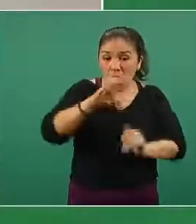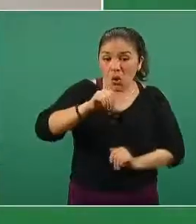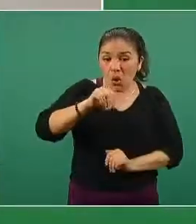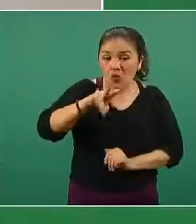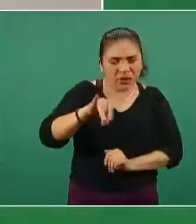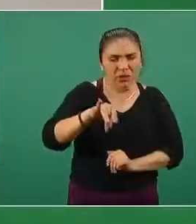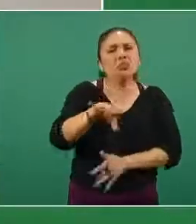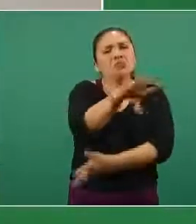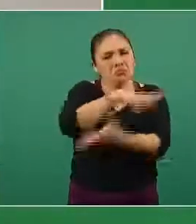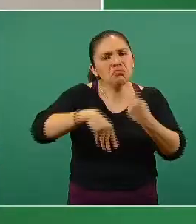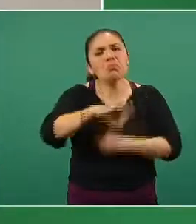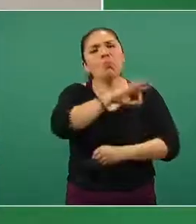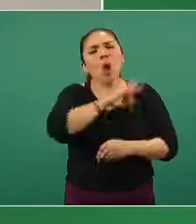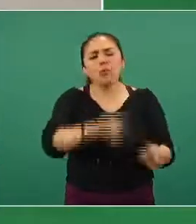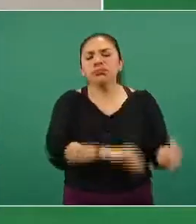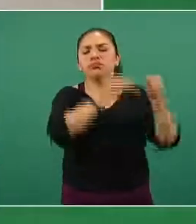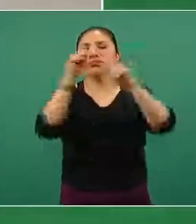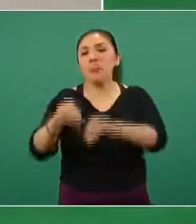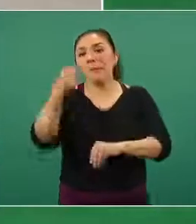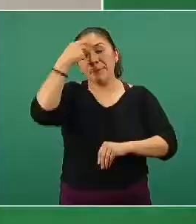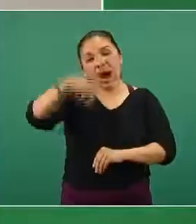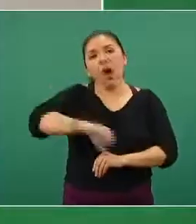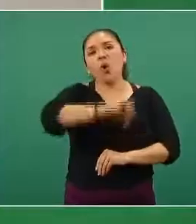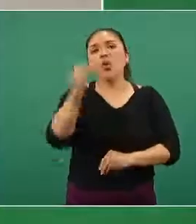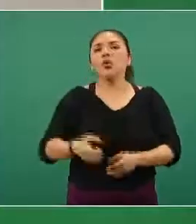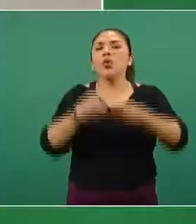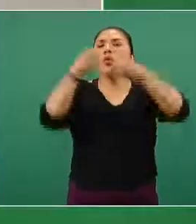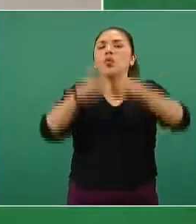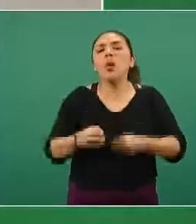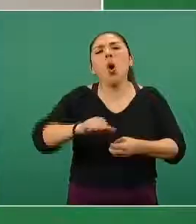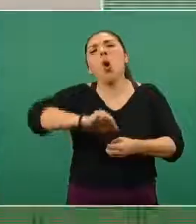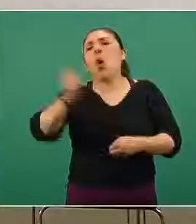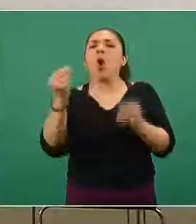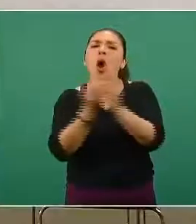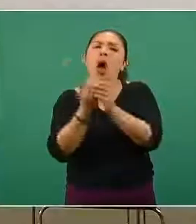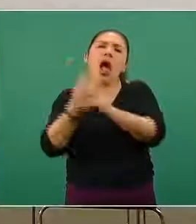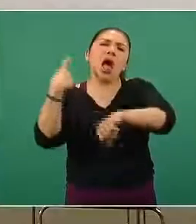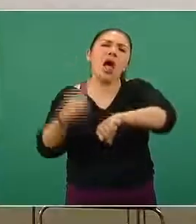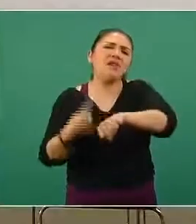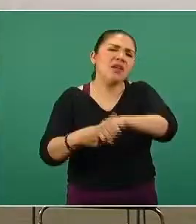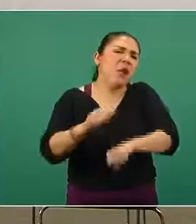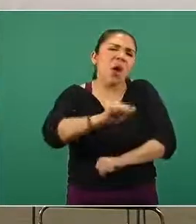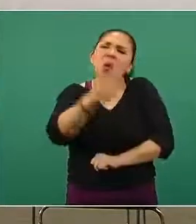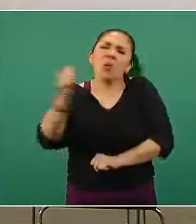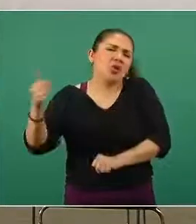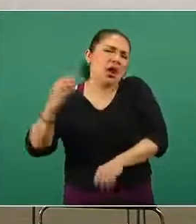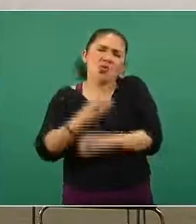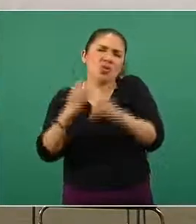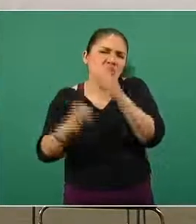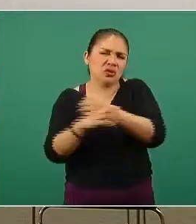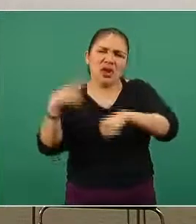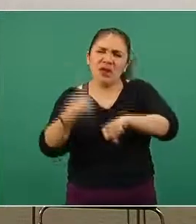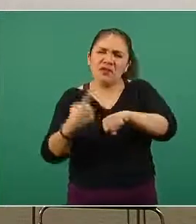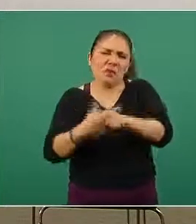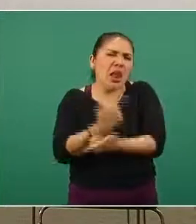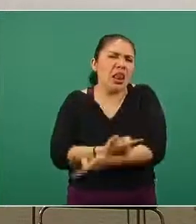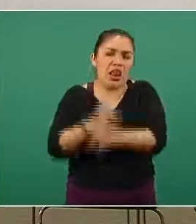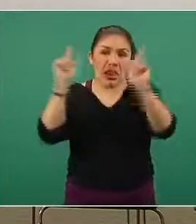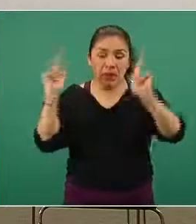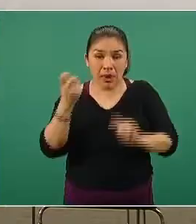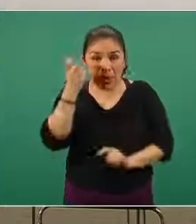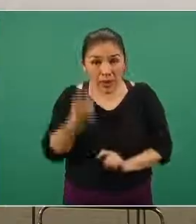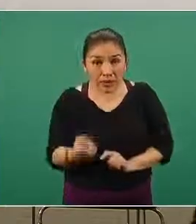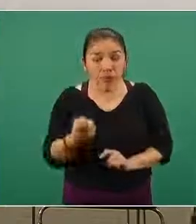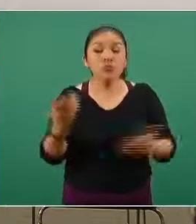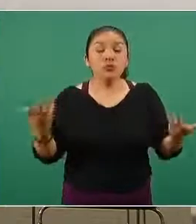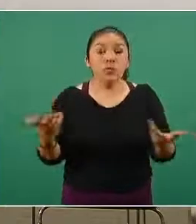COVID, pueden empezar a destinarlas a la ocupación de otro tipo de pacientes o pacientes no COVID, cualquier otro tipo de